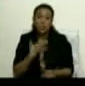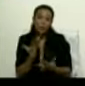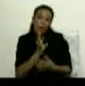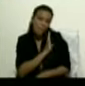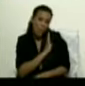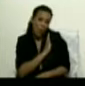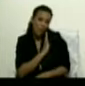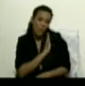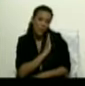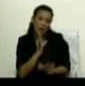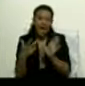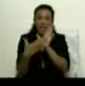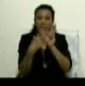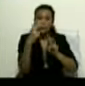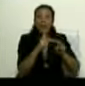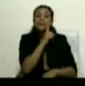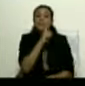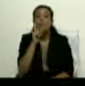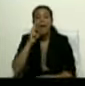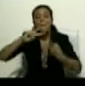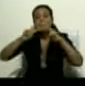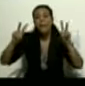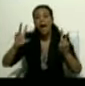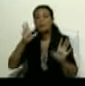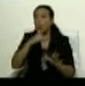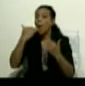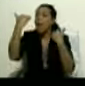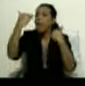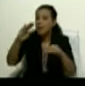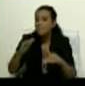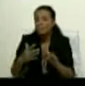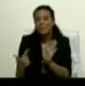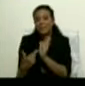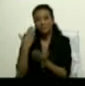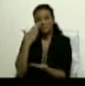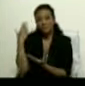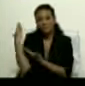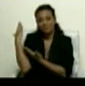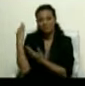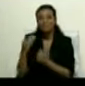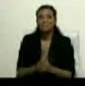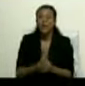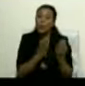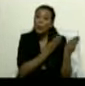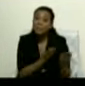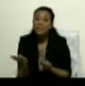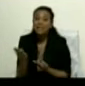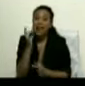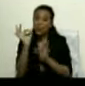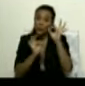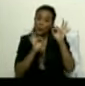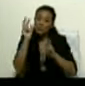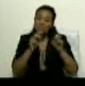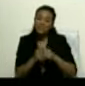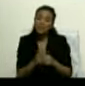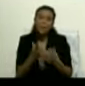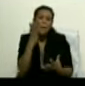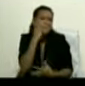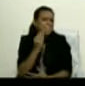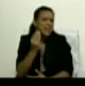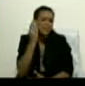acá también en la sala, se llama Paz sin Fronteras, es esta que está acá atrás. Los invitamos a ver la exposición, para mí es una